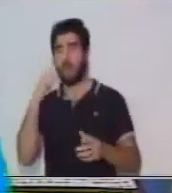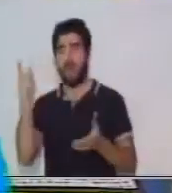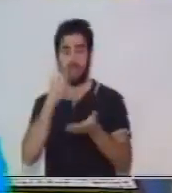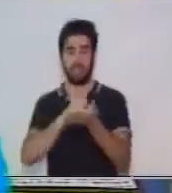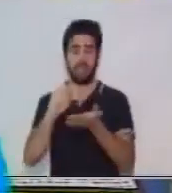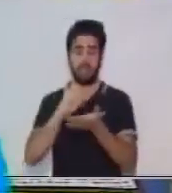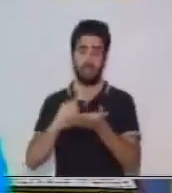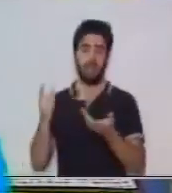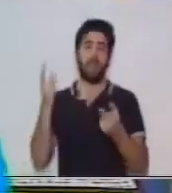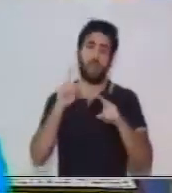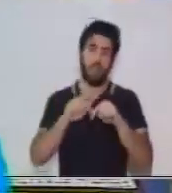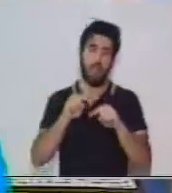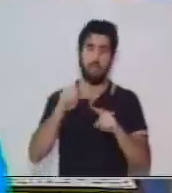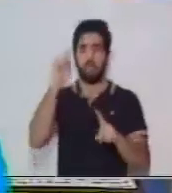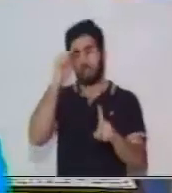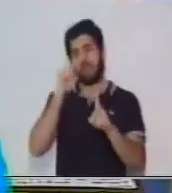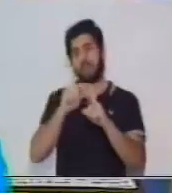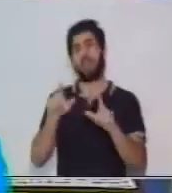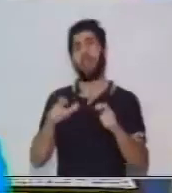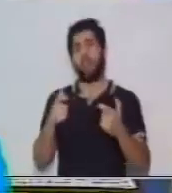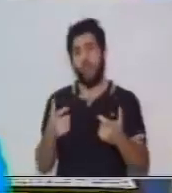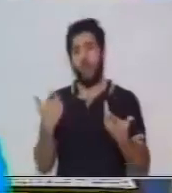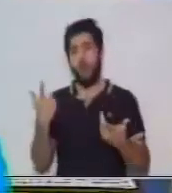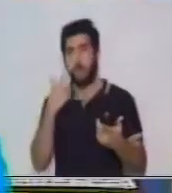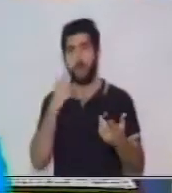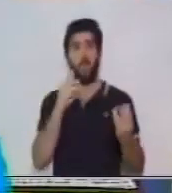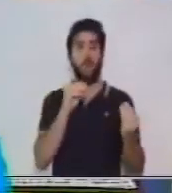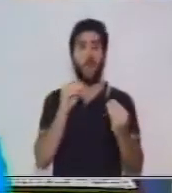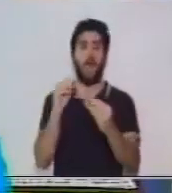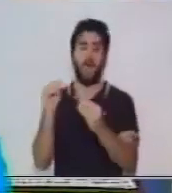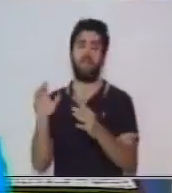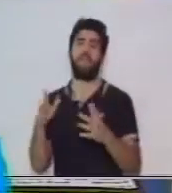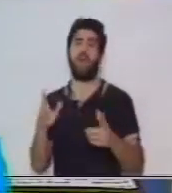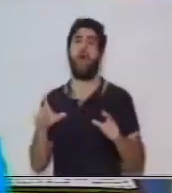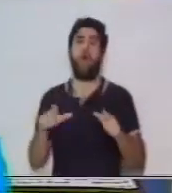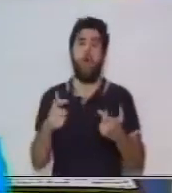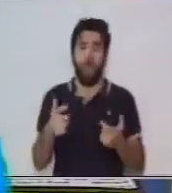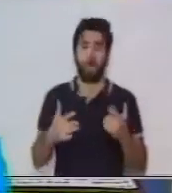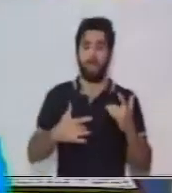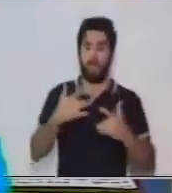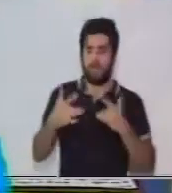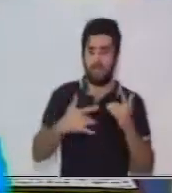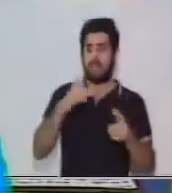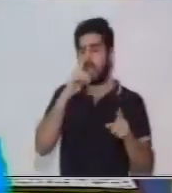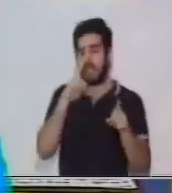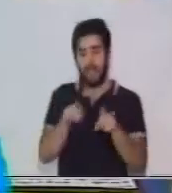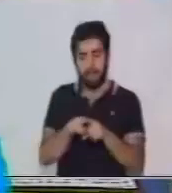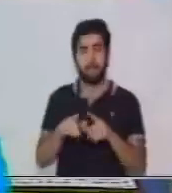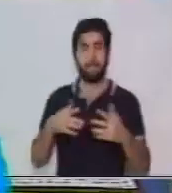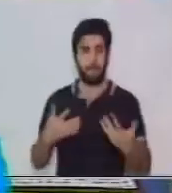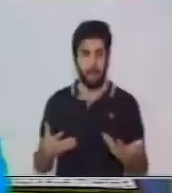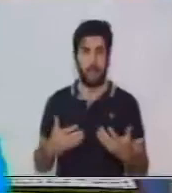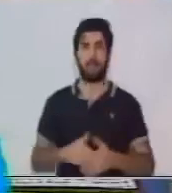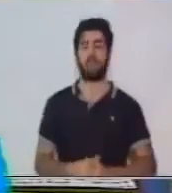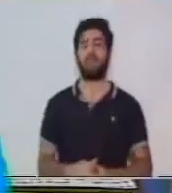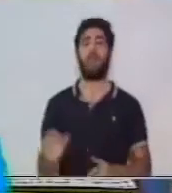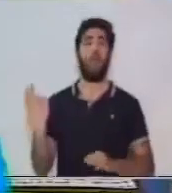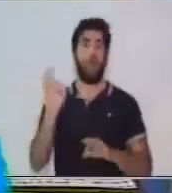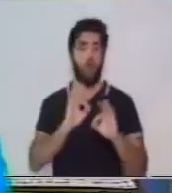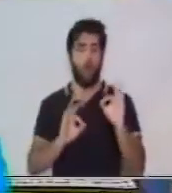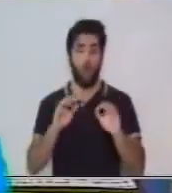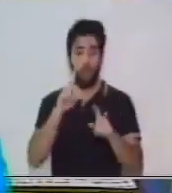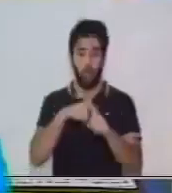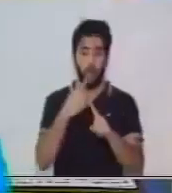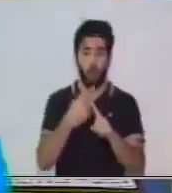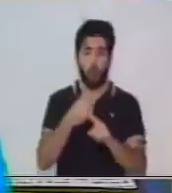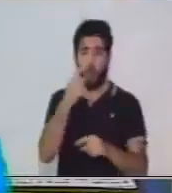la intención de la persona que está hablando de la misma manera como lo va a sentir la que lo está escuchando. O cuando estás